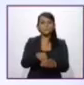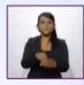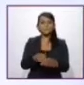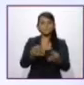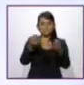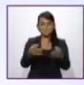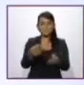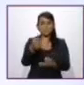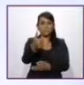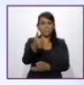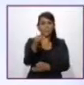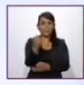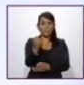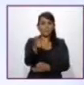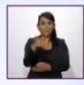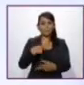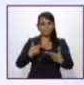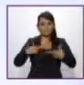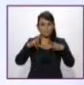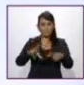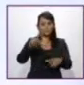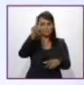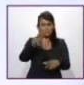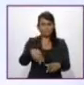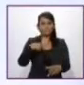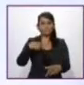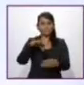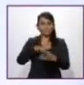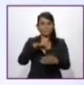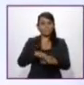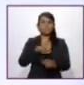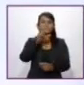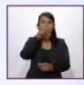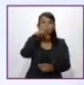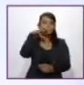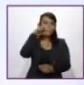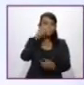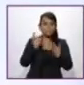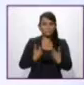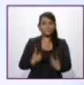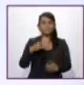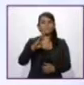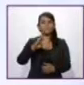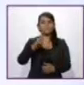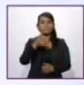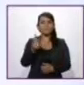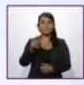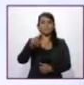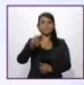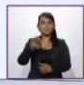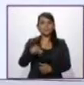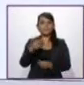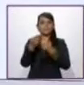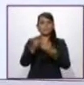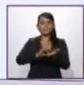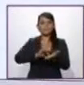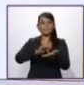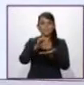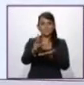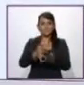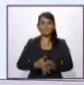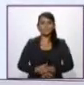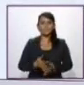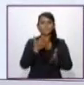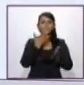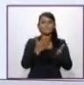de junio, vota por quien sí te represente. Vota por Movimiento Ciudadano. Vota por Betty León. Muchísimas gracias. Gracias. Damos